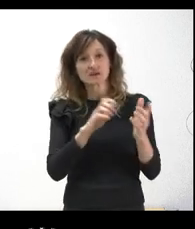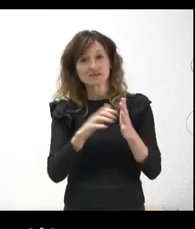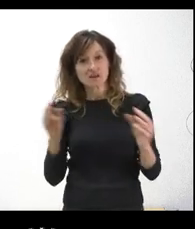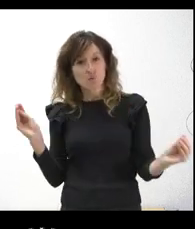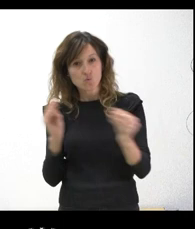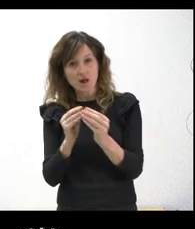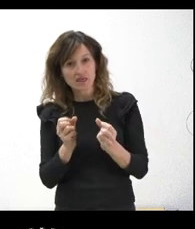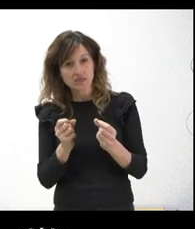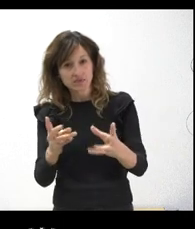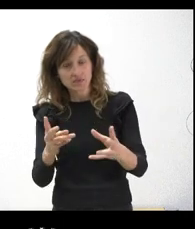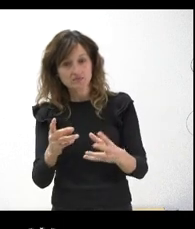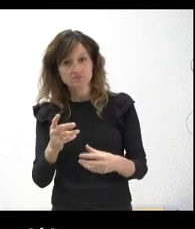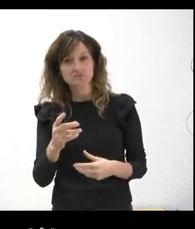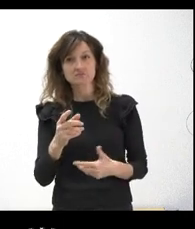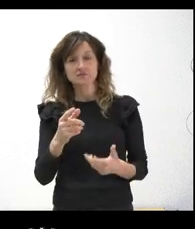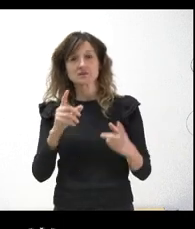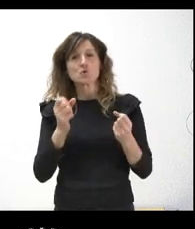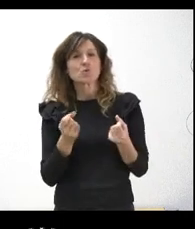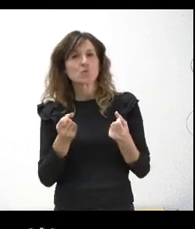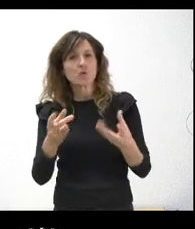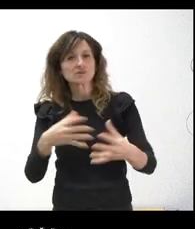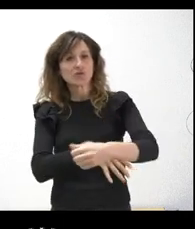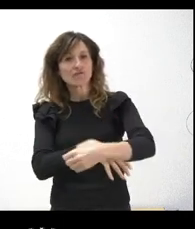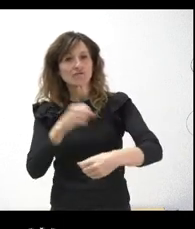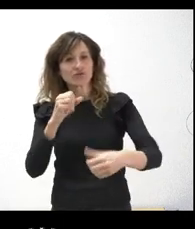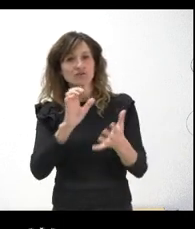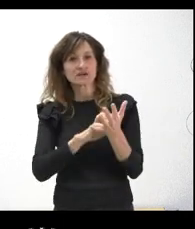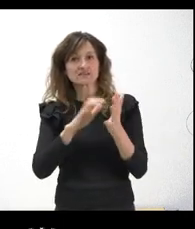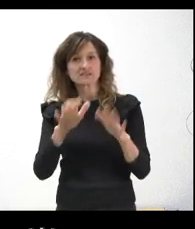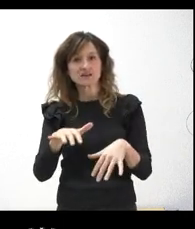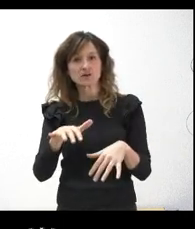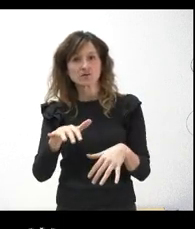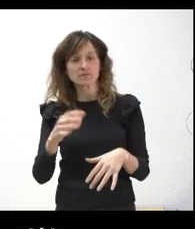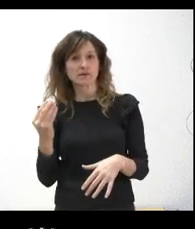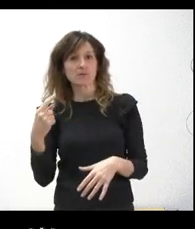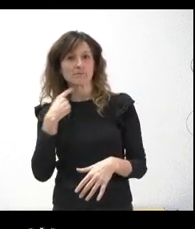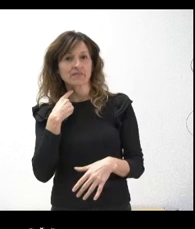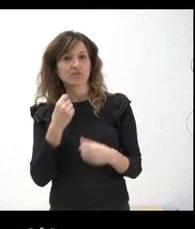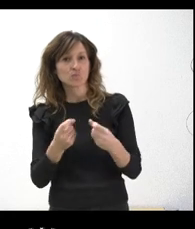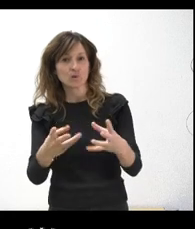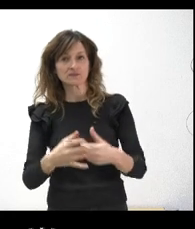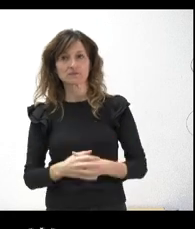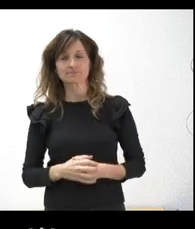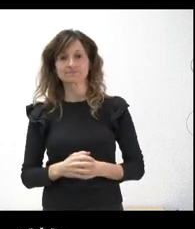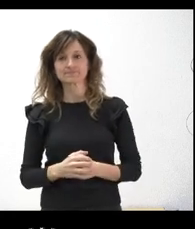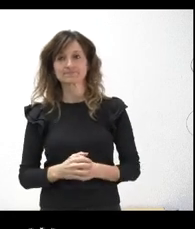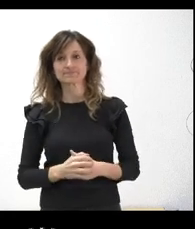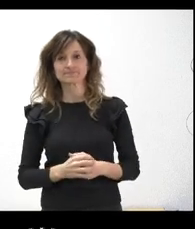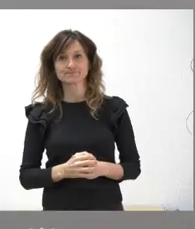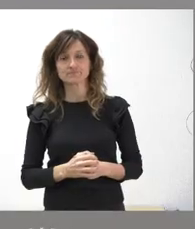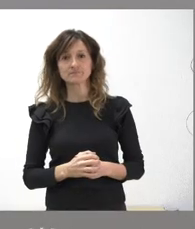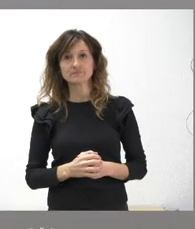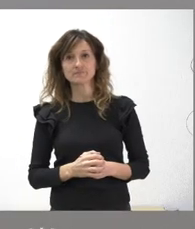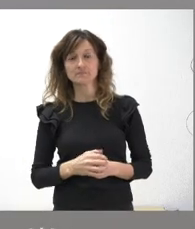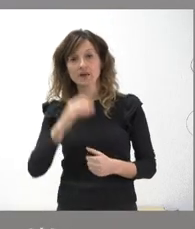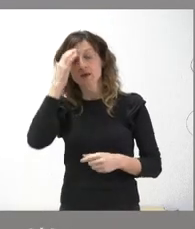que estime la junta de Castilla León de cuánto de los fondos en Castilla León no se han podido invertir pues las